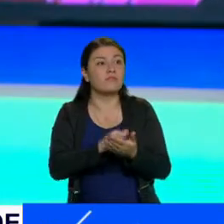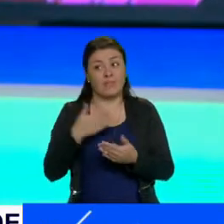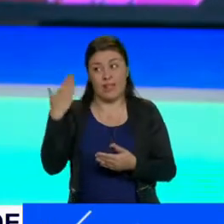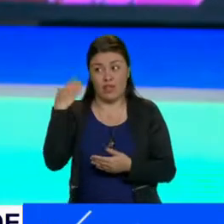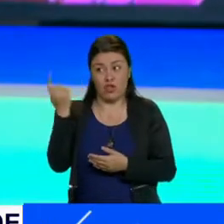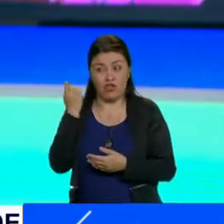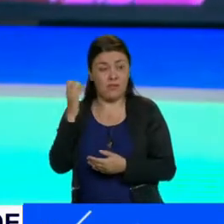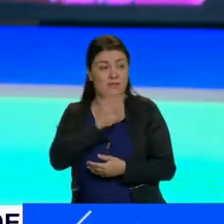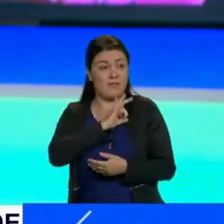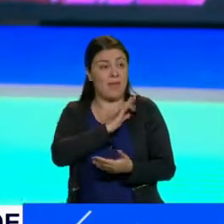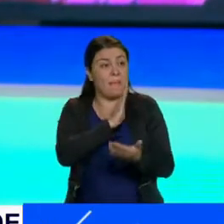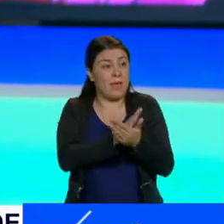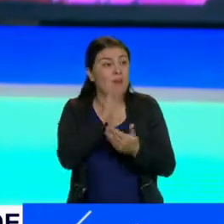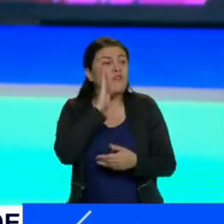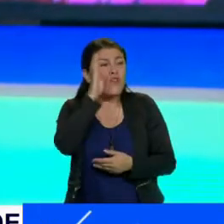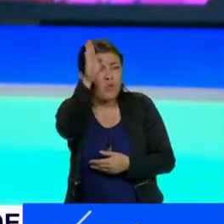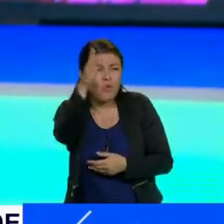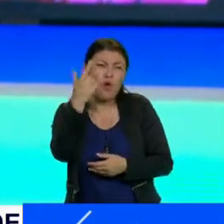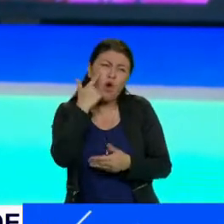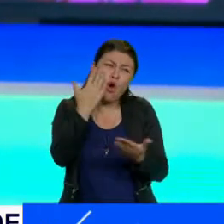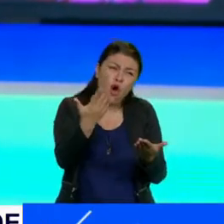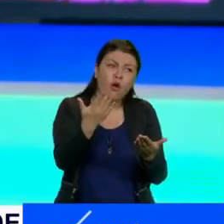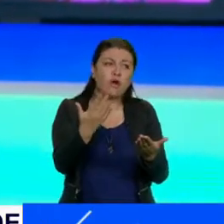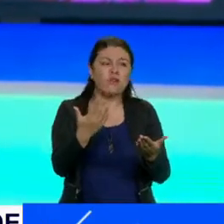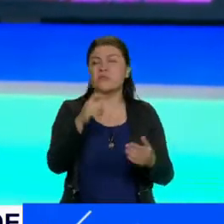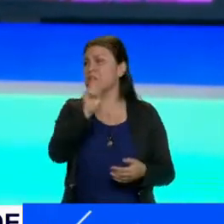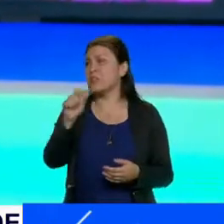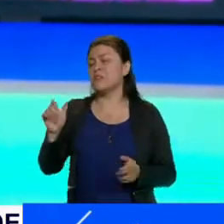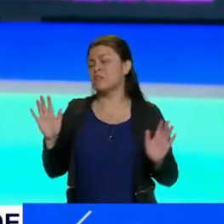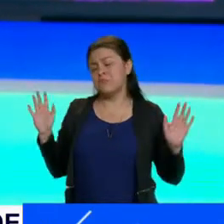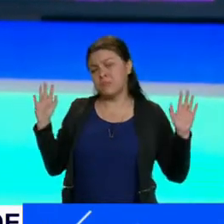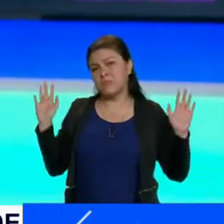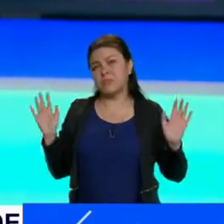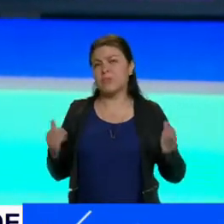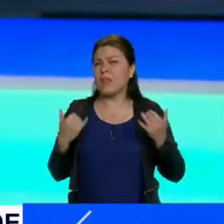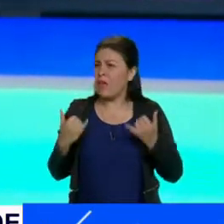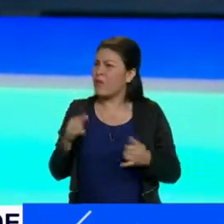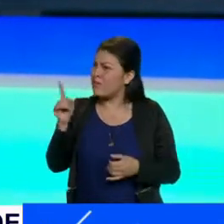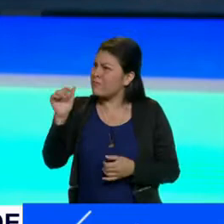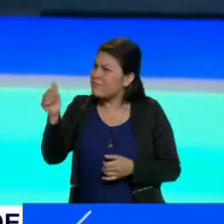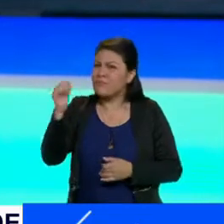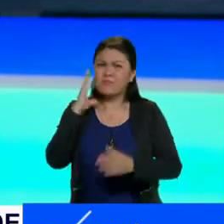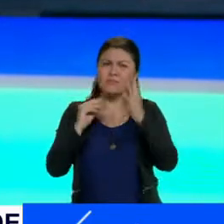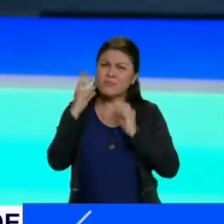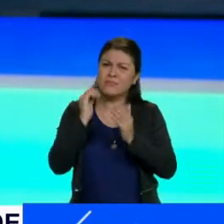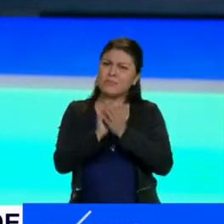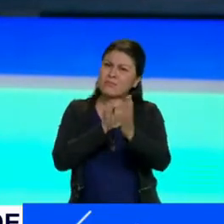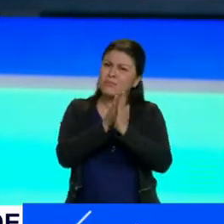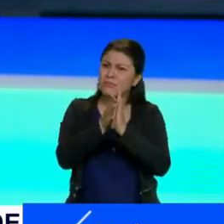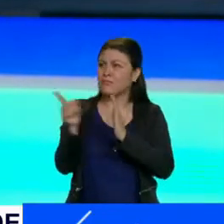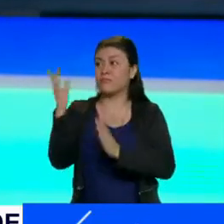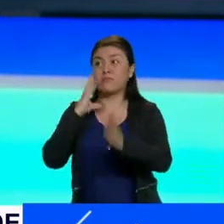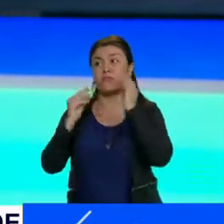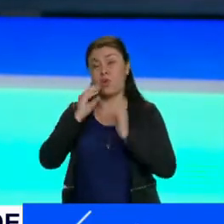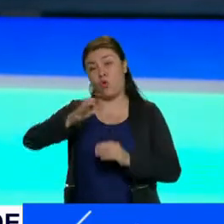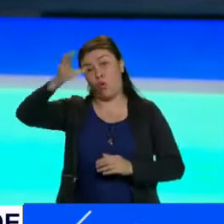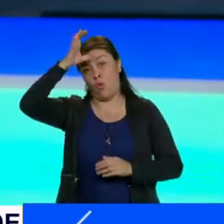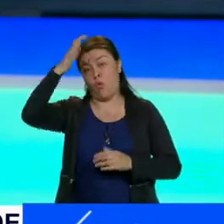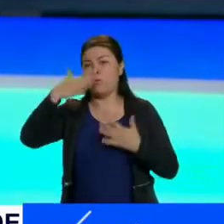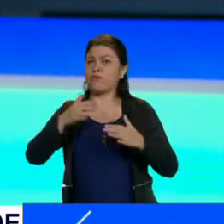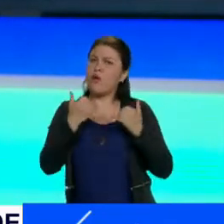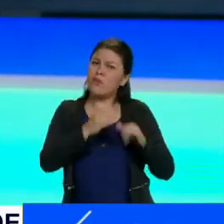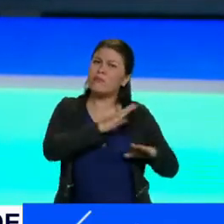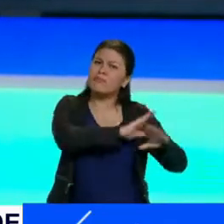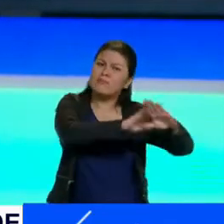por ejemplo, la gente no hace el enganche entre esas dos cosas. Yo quisiera que usted, desde su experiencia de ecóloga, le dijera eso a